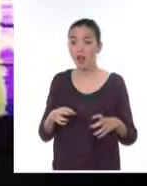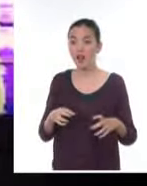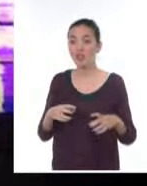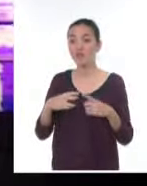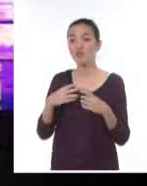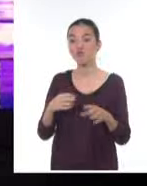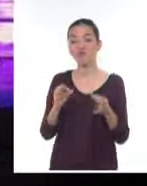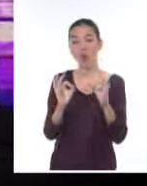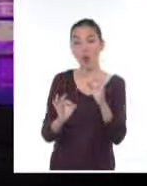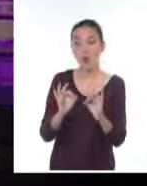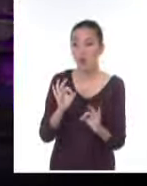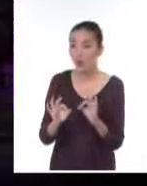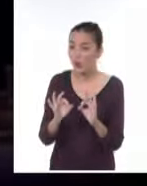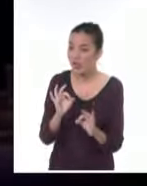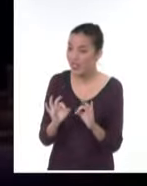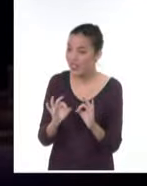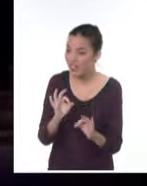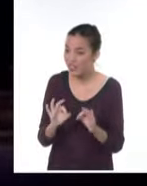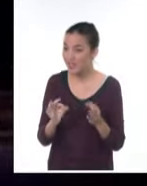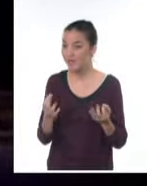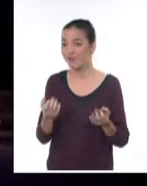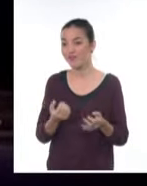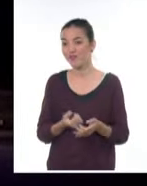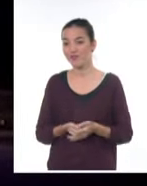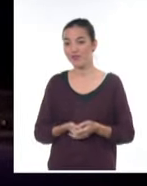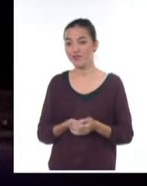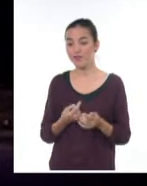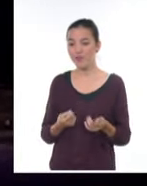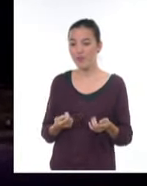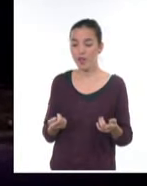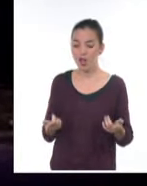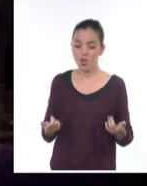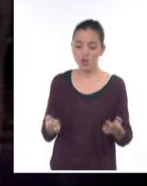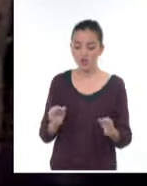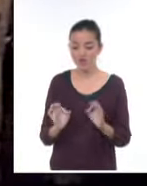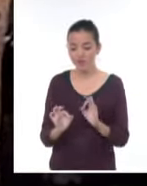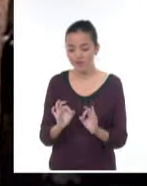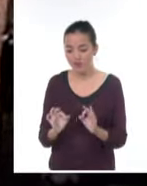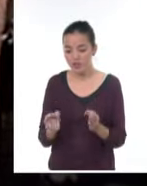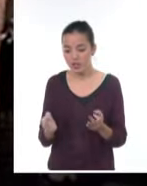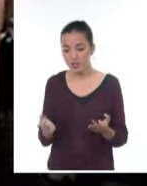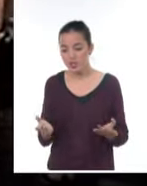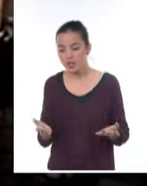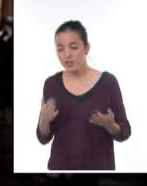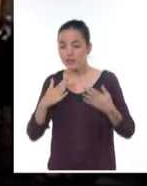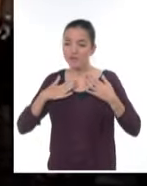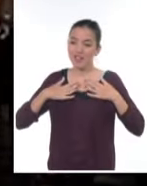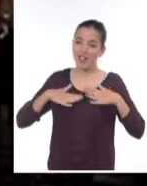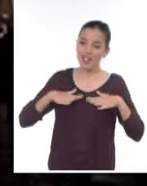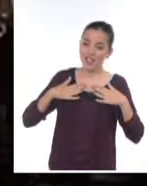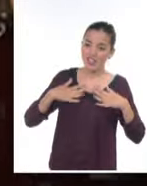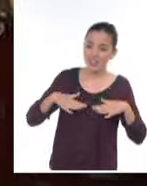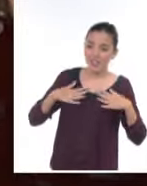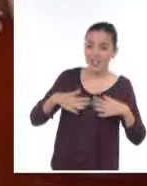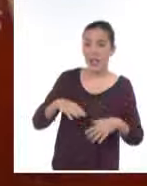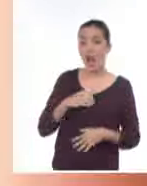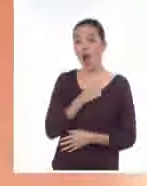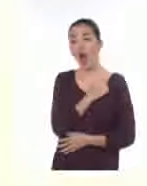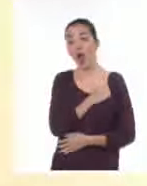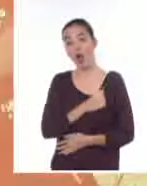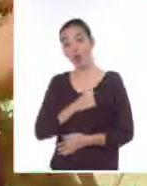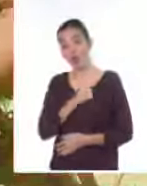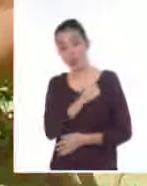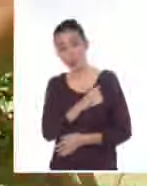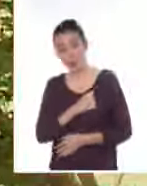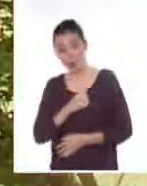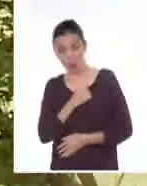sus protectoras, que conlleva mucha paciencia, dedicación y sobre todo amor. Es bueno que